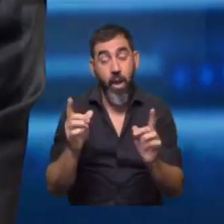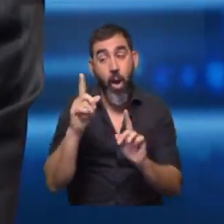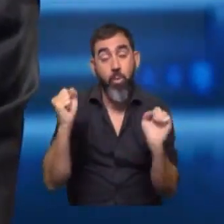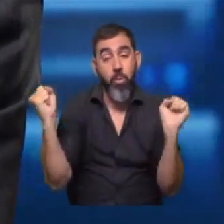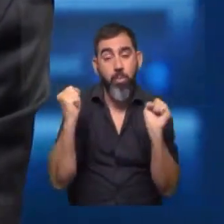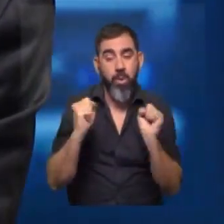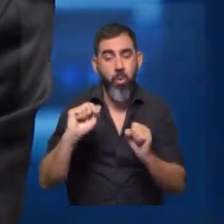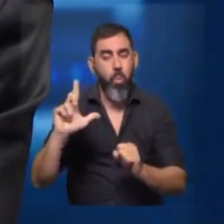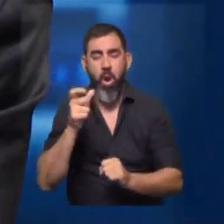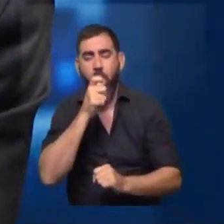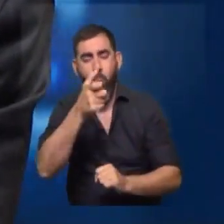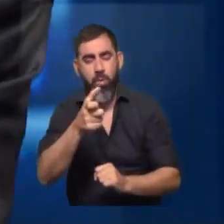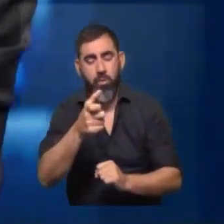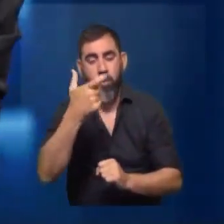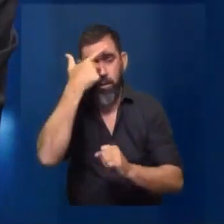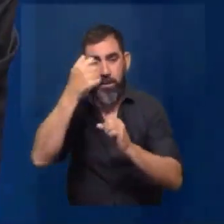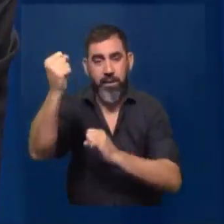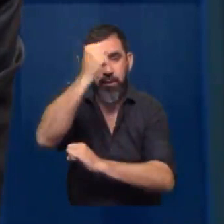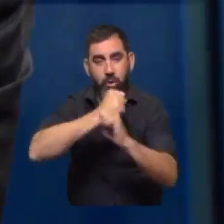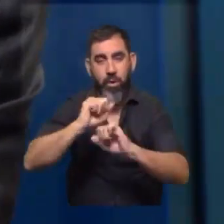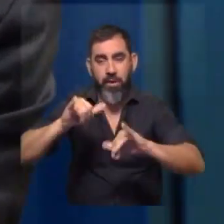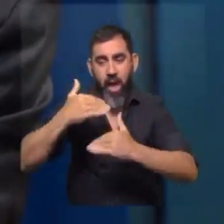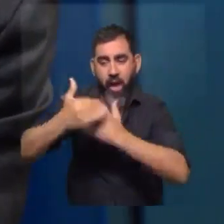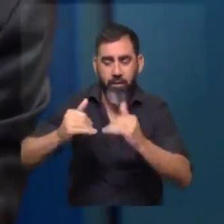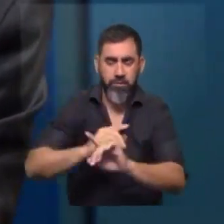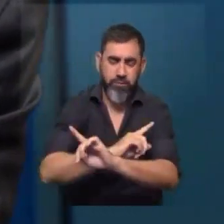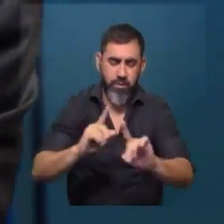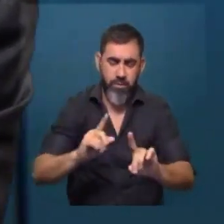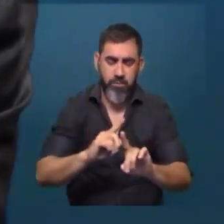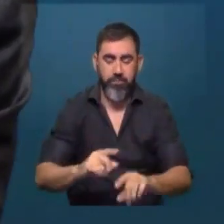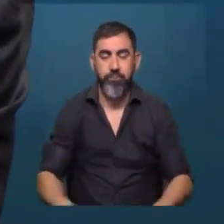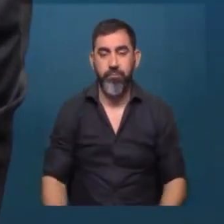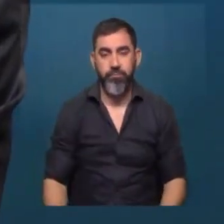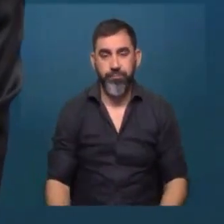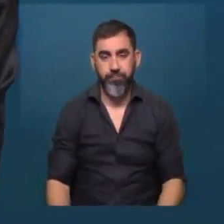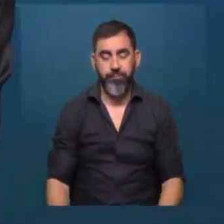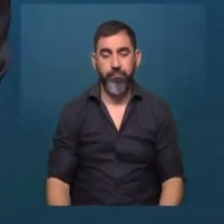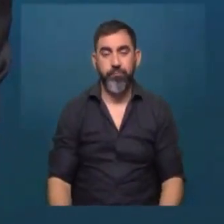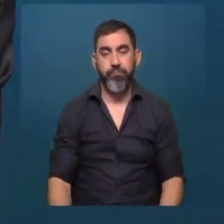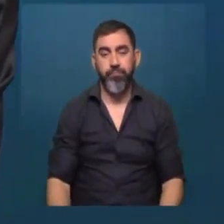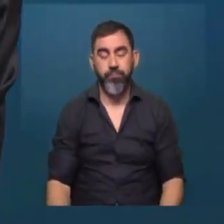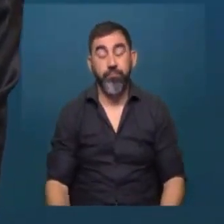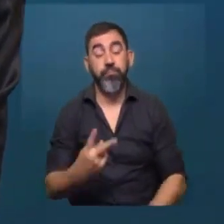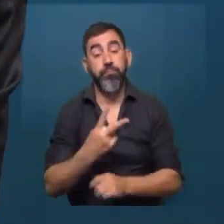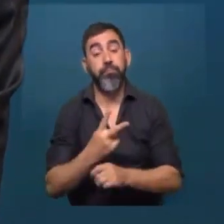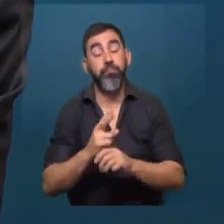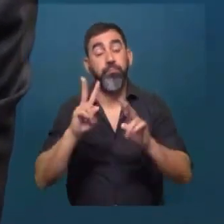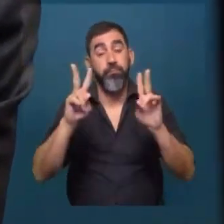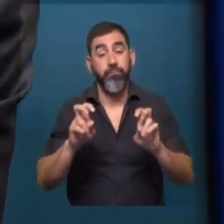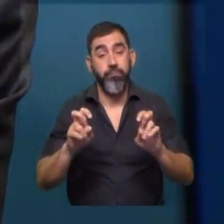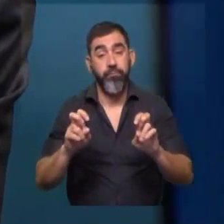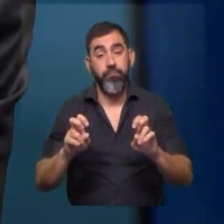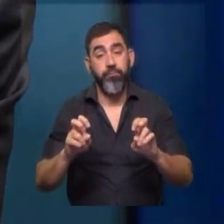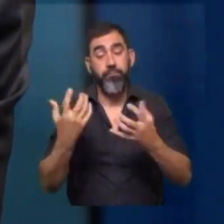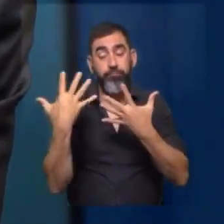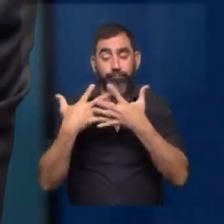infundados. Por dos lados, la tecnología no está tan avanzada como las personas creen. No. Y lo segundo es que aunque tú